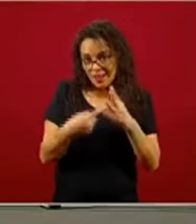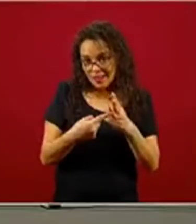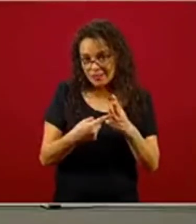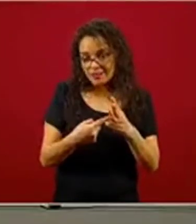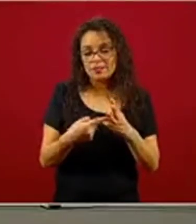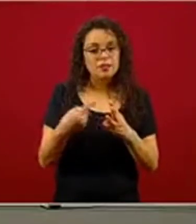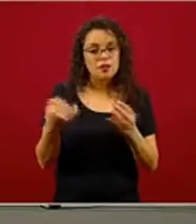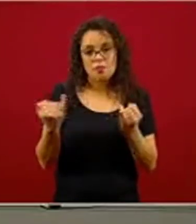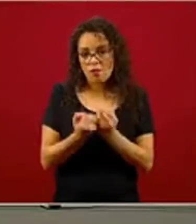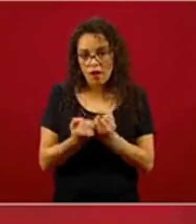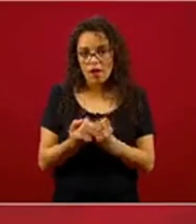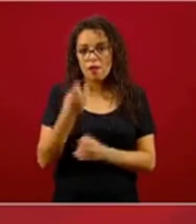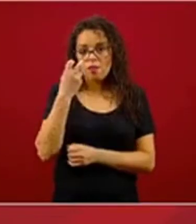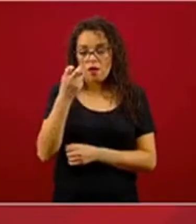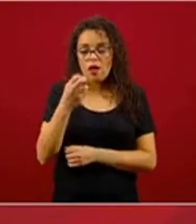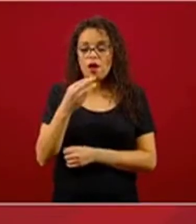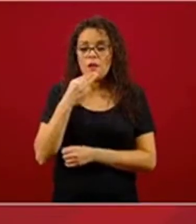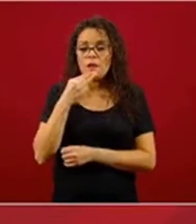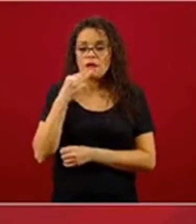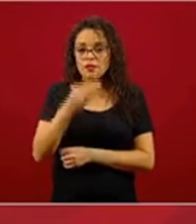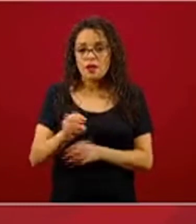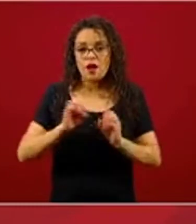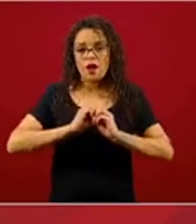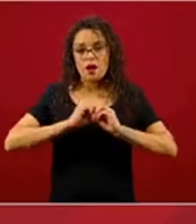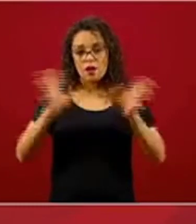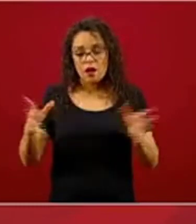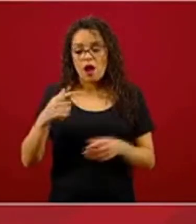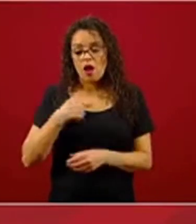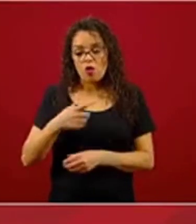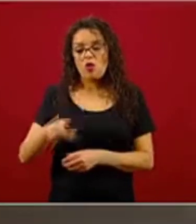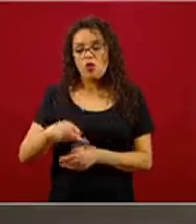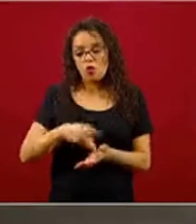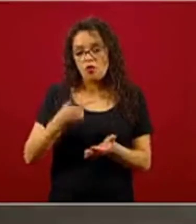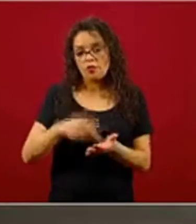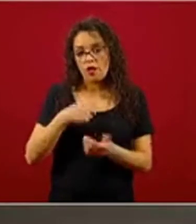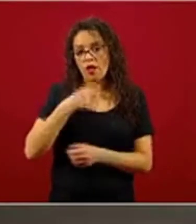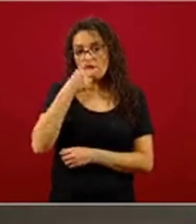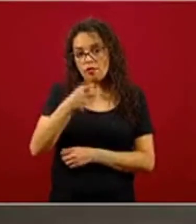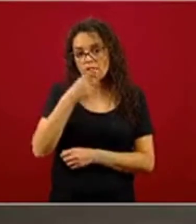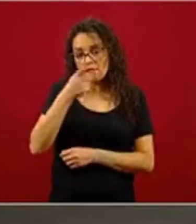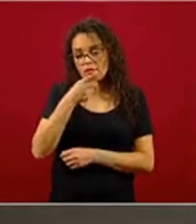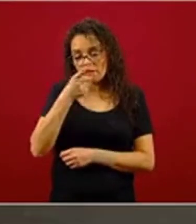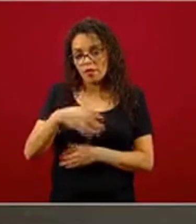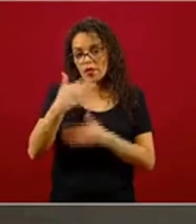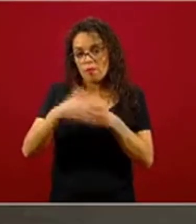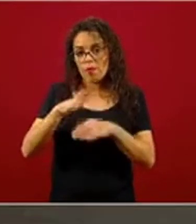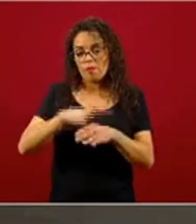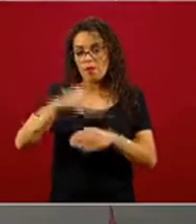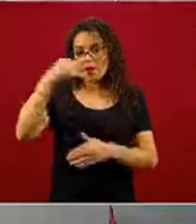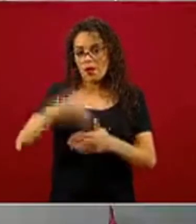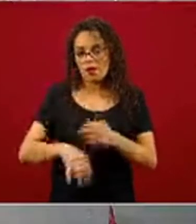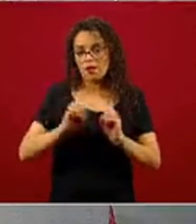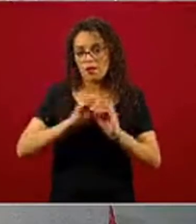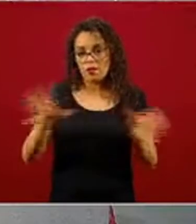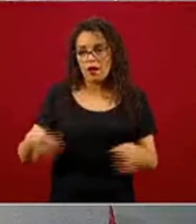lo vamos a estar repitiendo por esa razón al dar detalles sobre el semáforo. Por favor, usted.